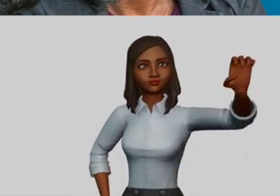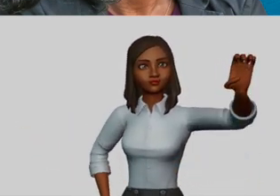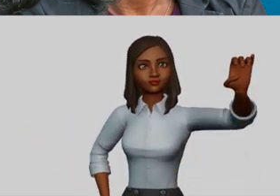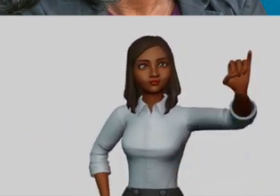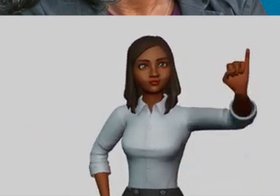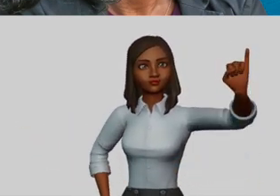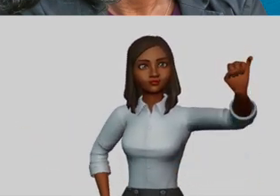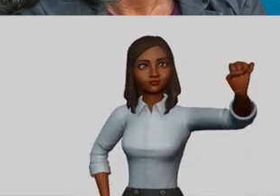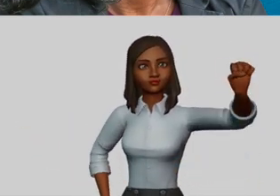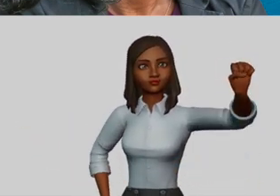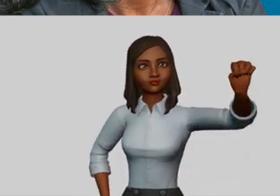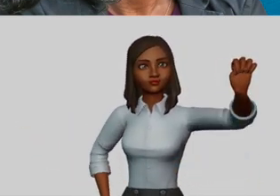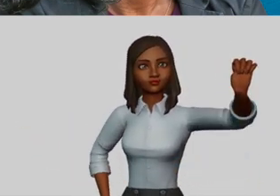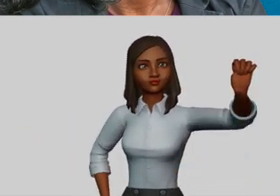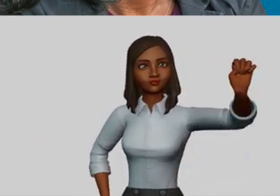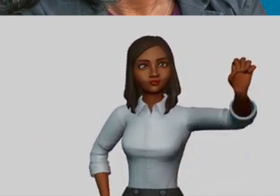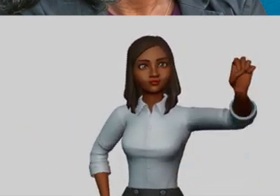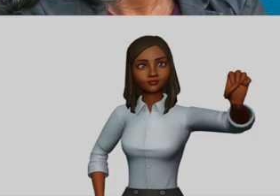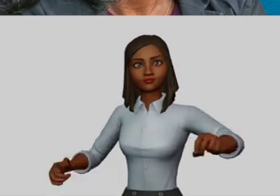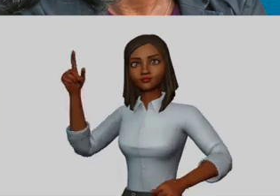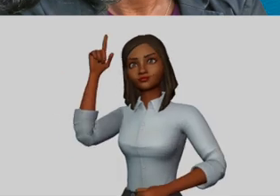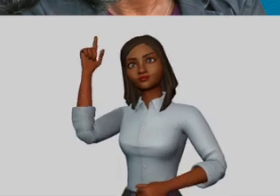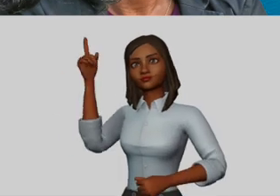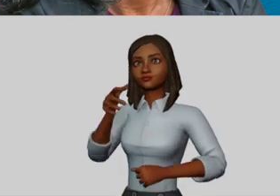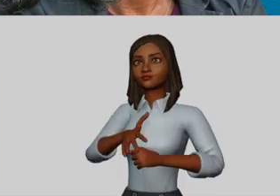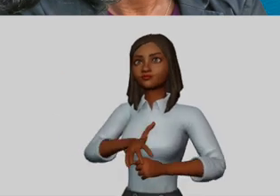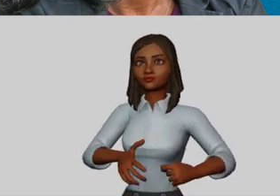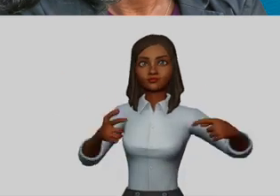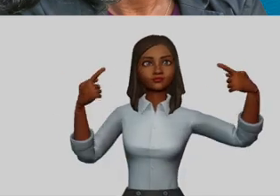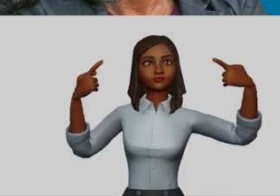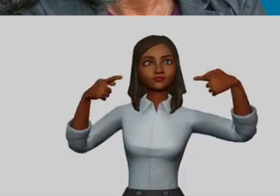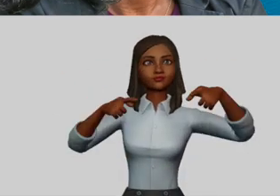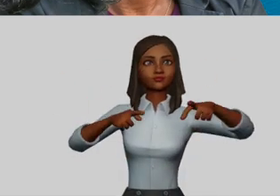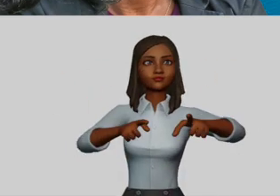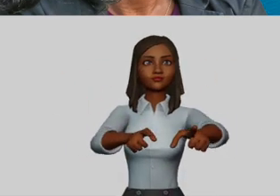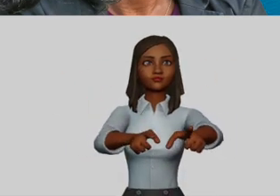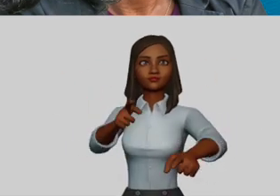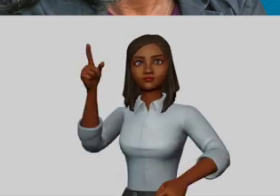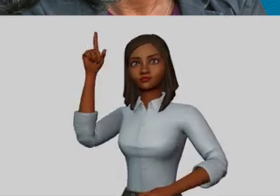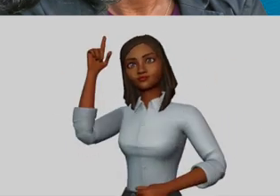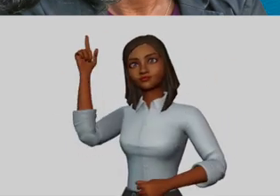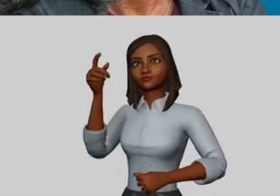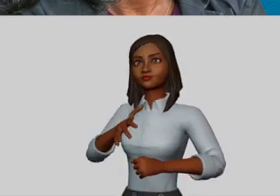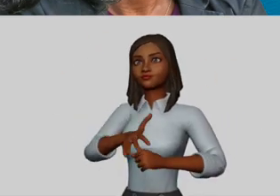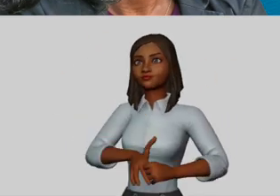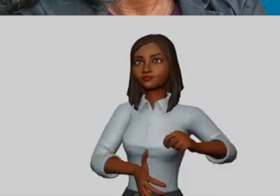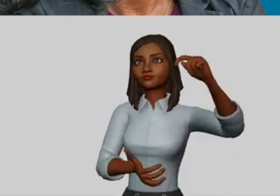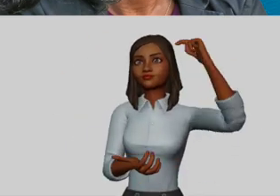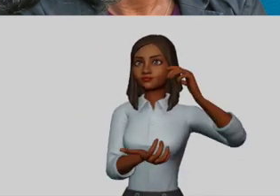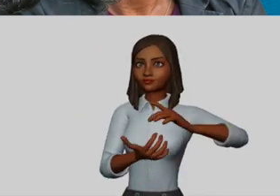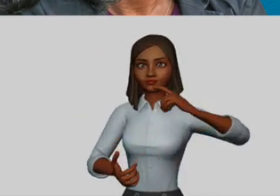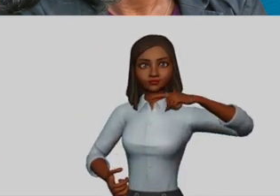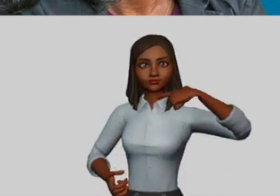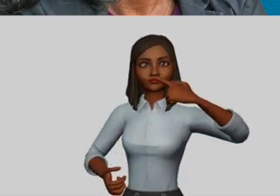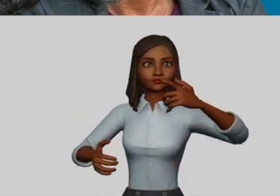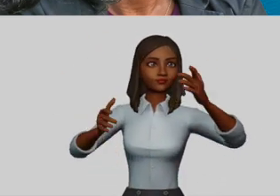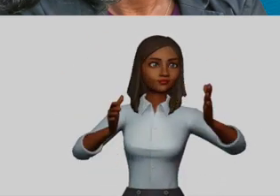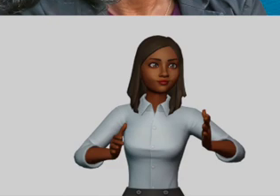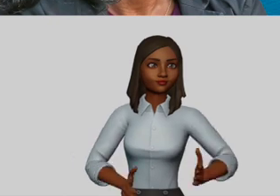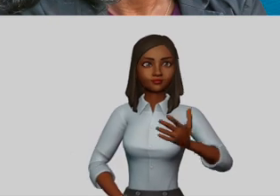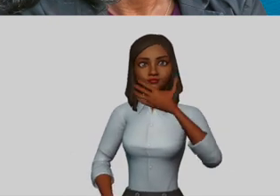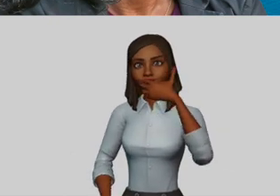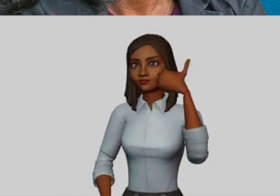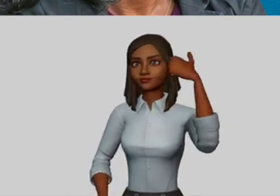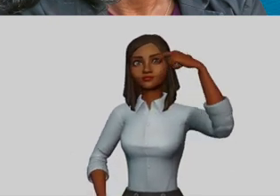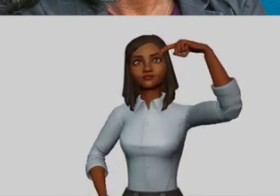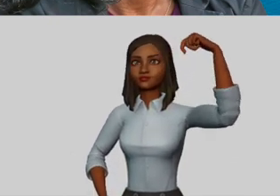reel it back in a tu trayectoria. Dijiste, aplicaste 56 becas. Yo siempre